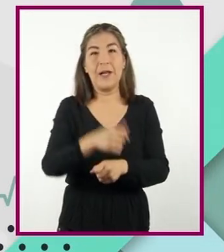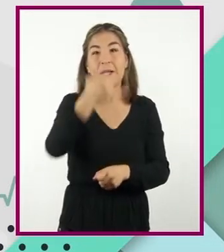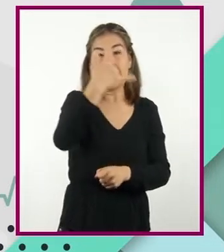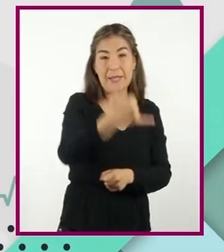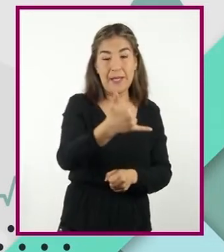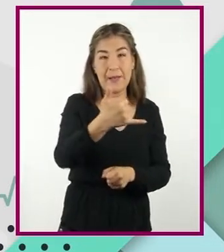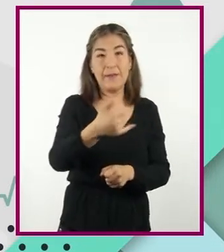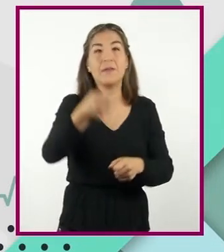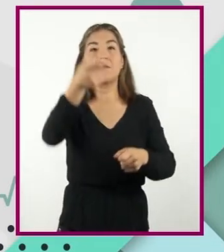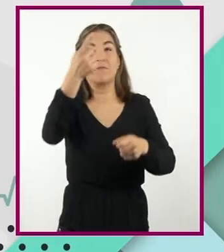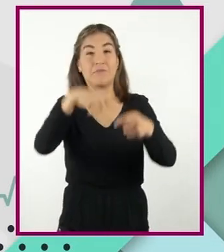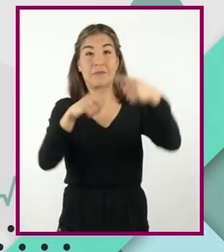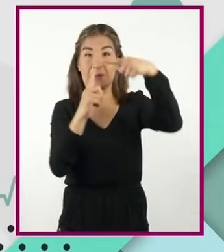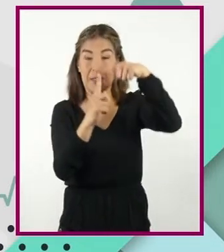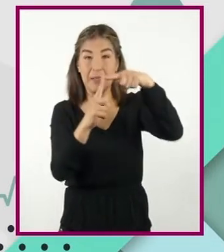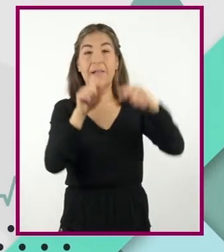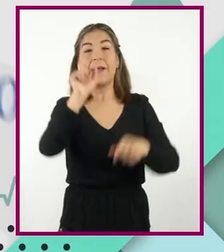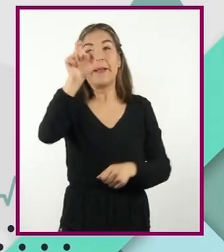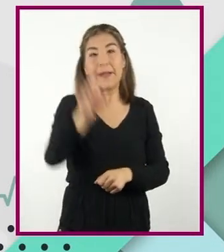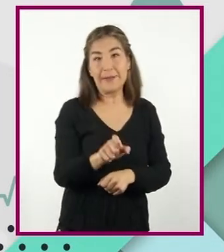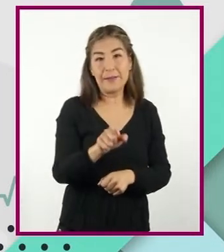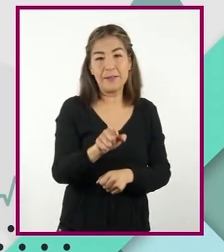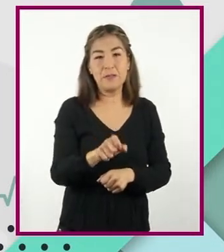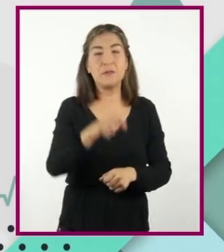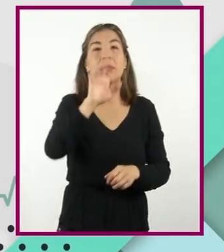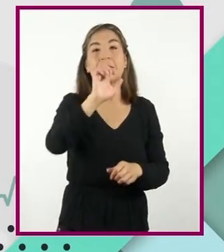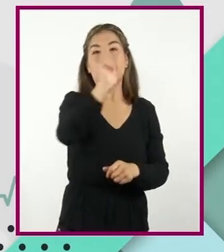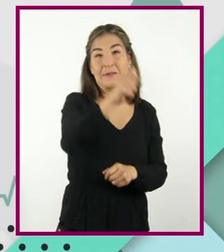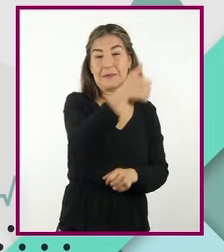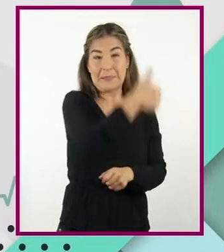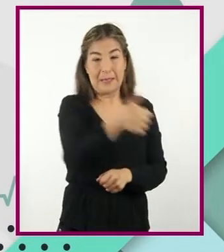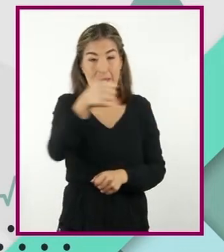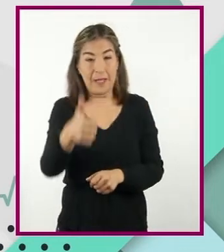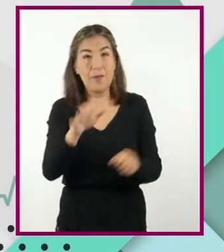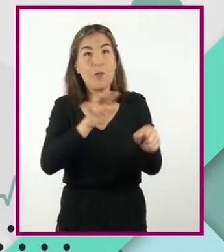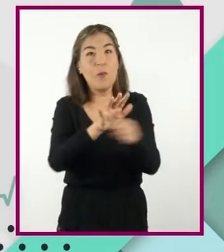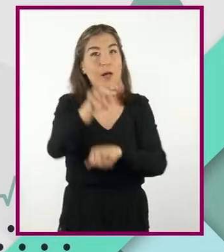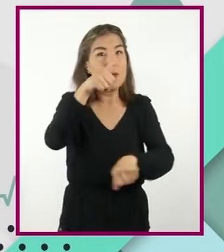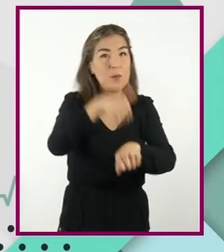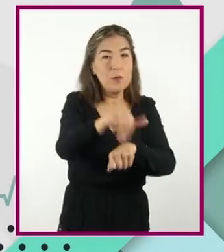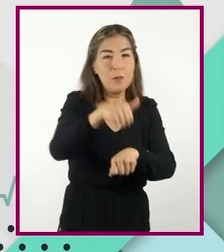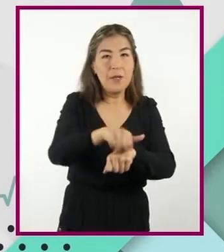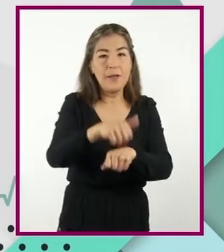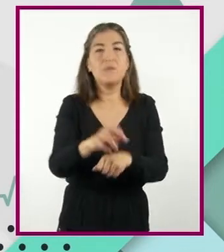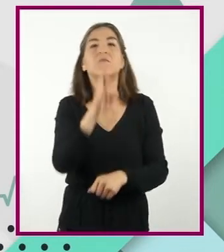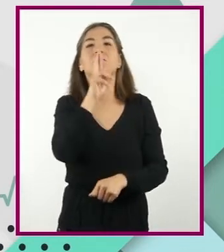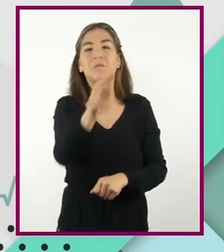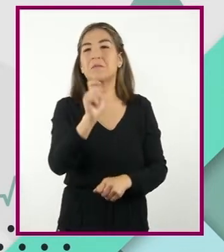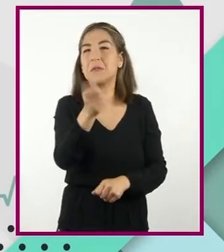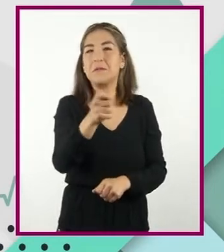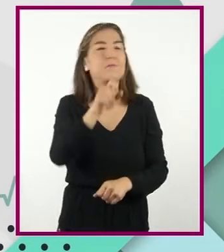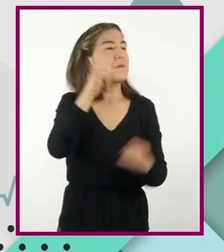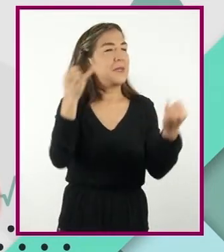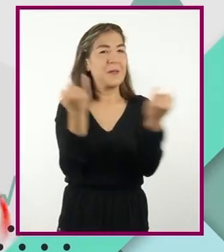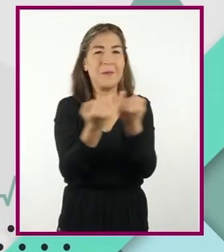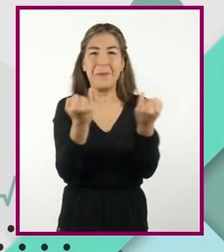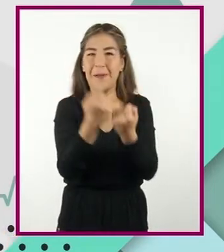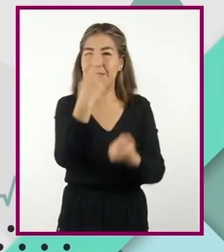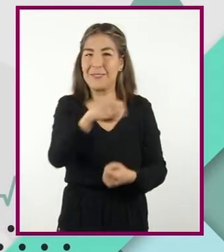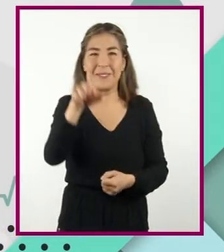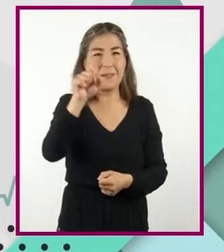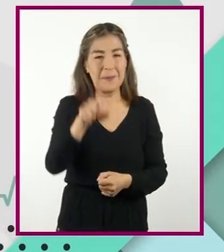la primera magnitud X, en cada una de las razones, el resultado del cociente es el mismo.